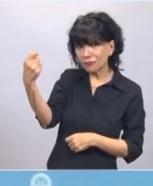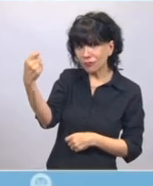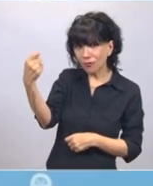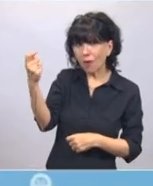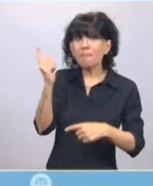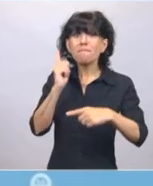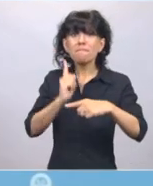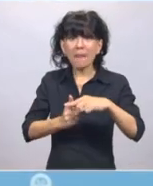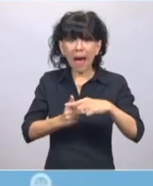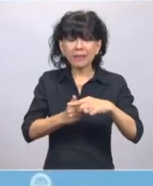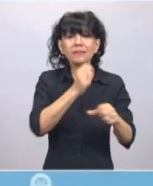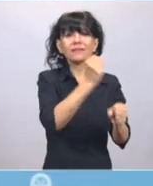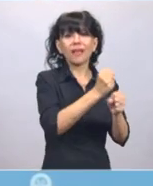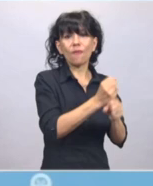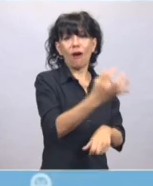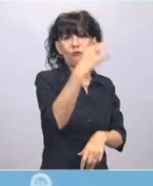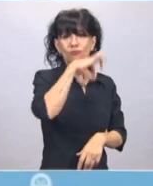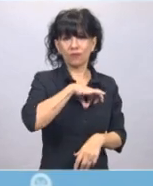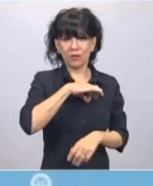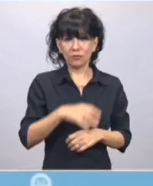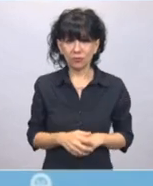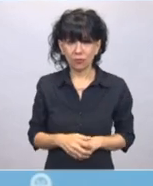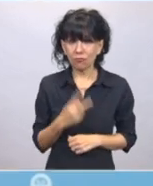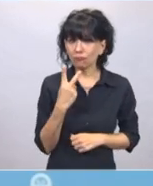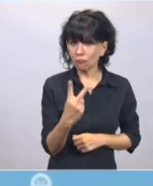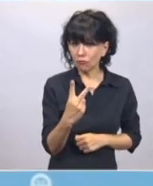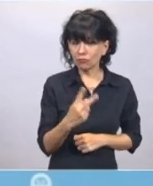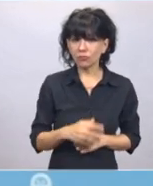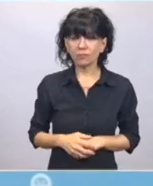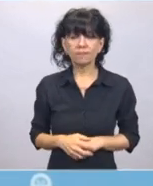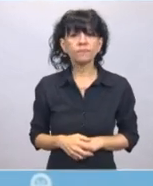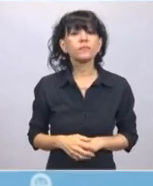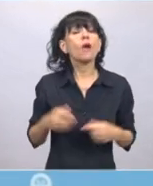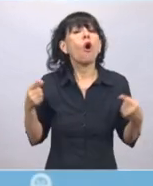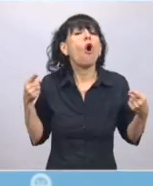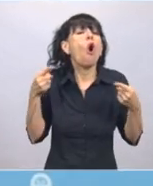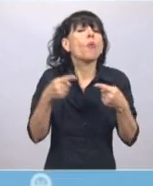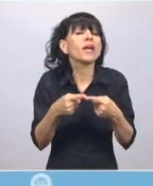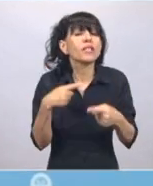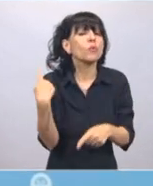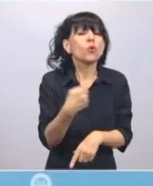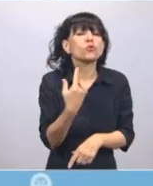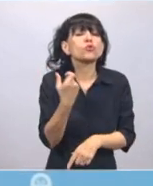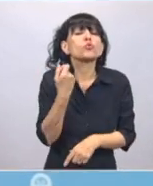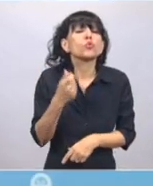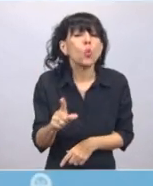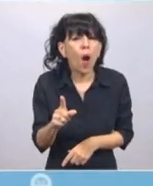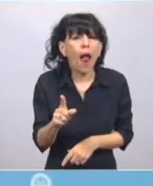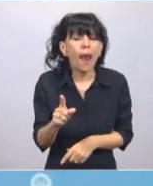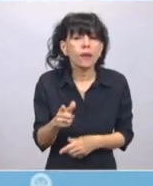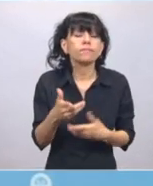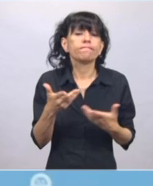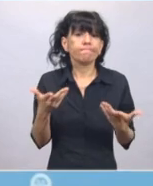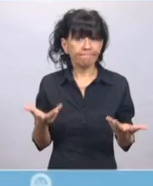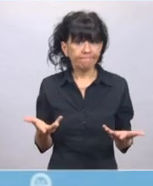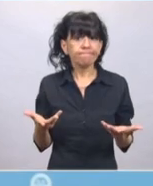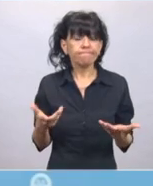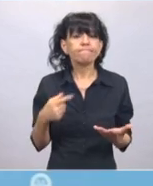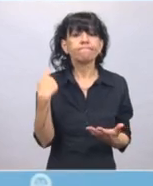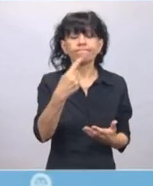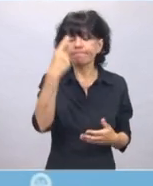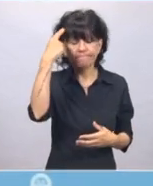ingreso en el mercado de trabajo Cuál es el objetivo que recorremos el objetivo que recorremos es el de